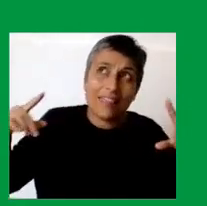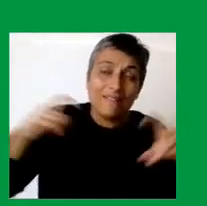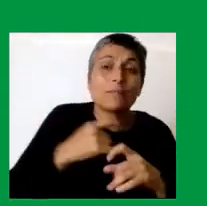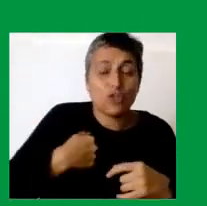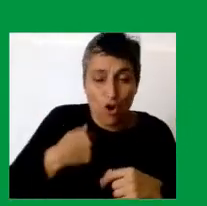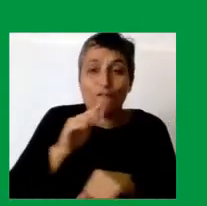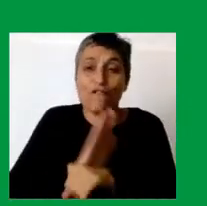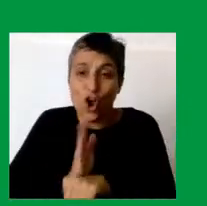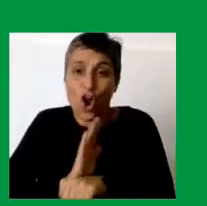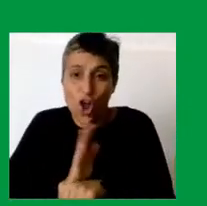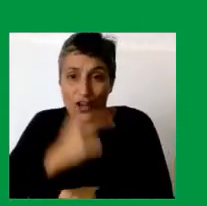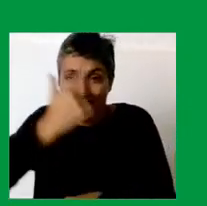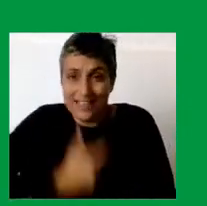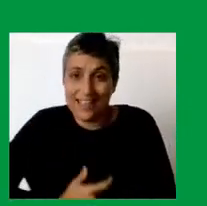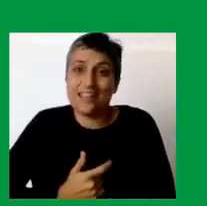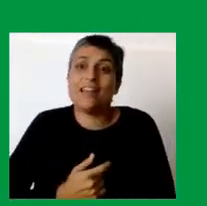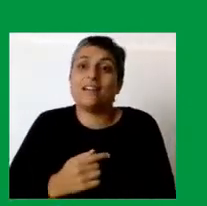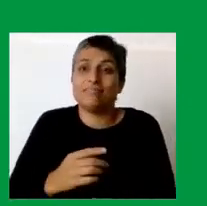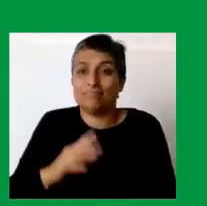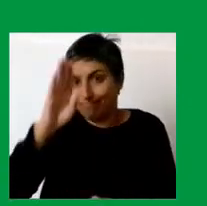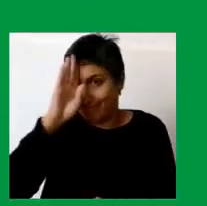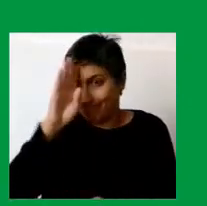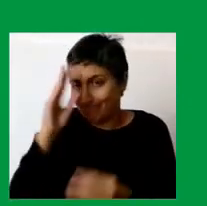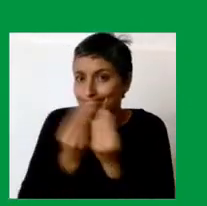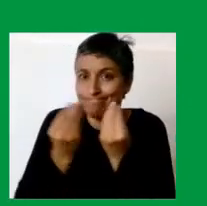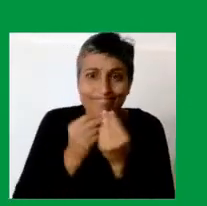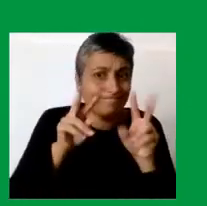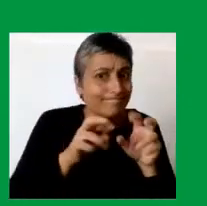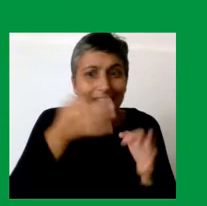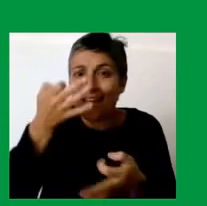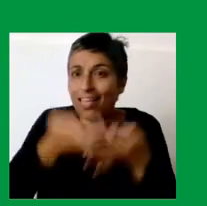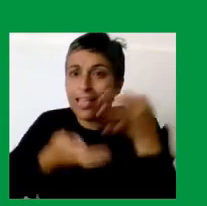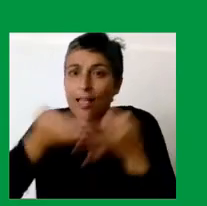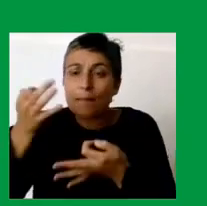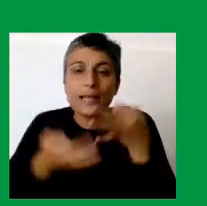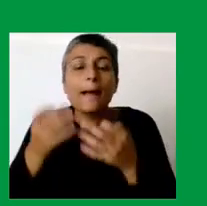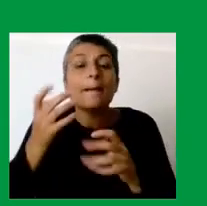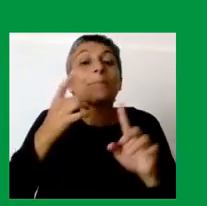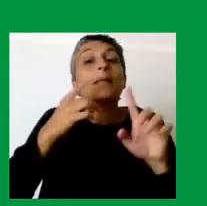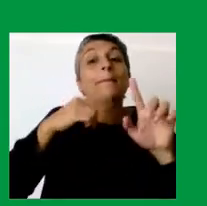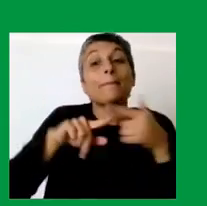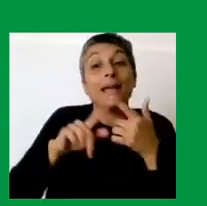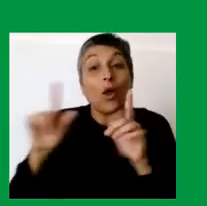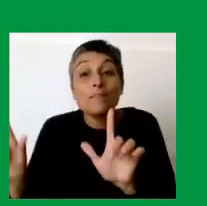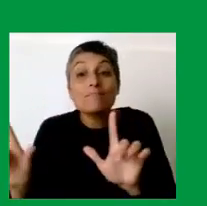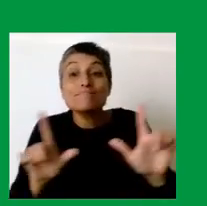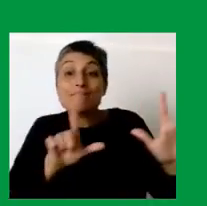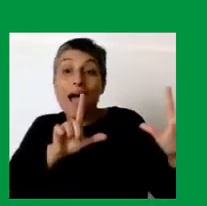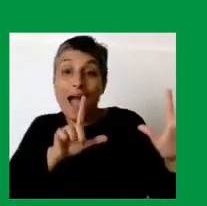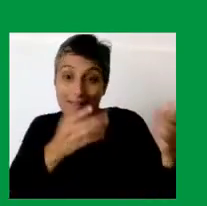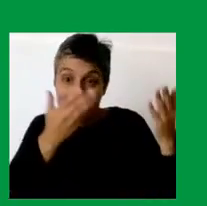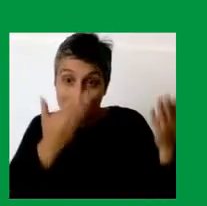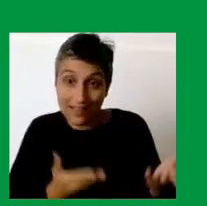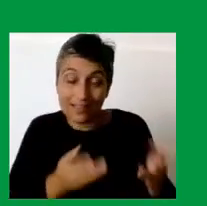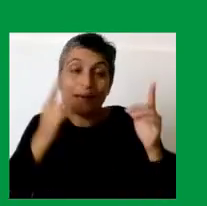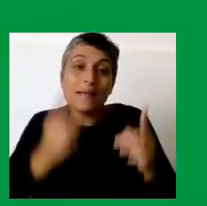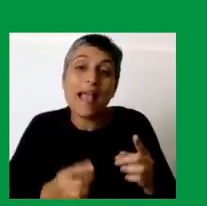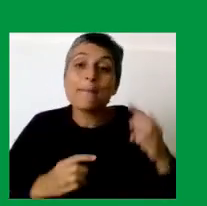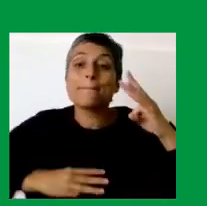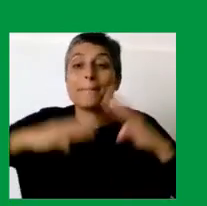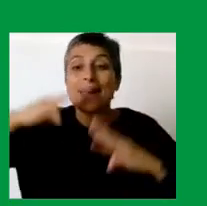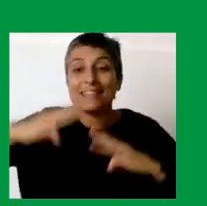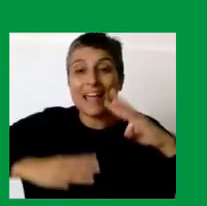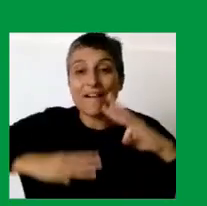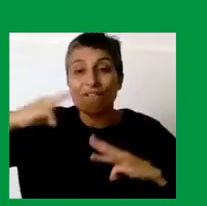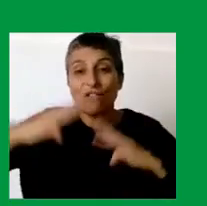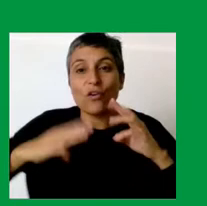tuve que estudiar un montón de químicas, ¿eh? Pero en esta imagen, que es una metáfora, pero también